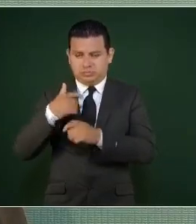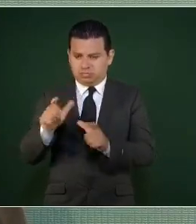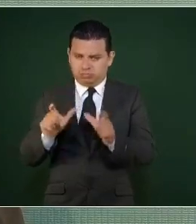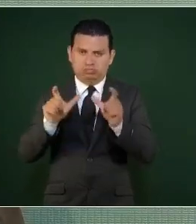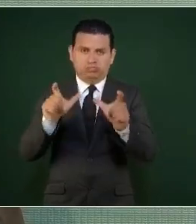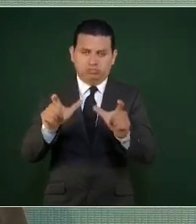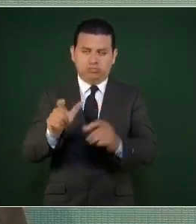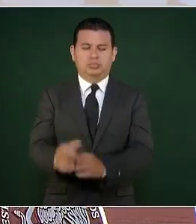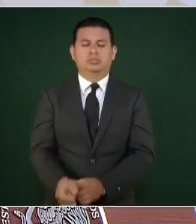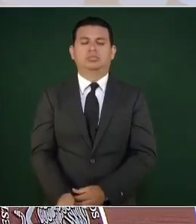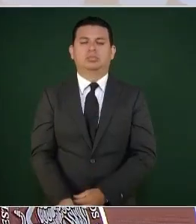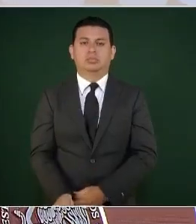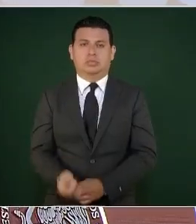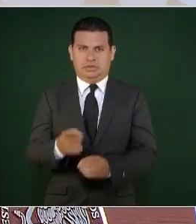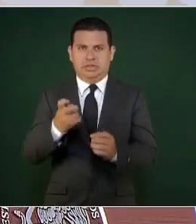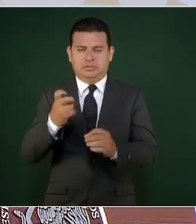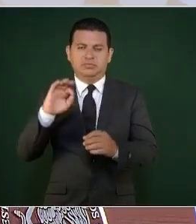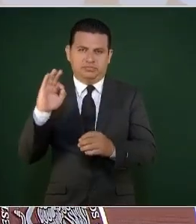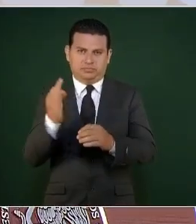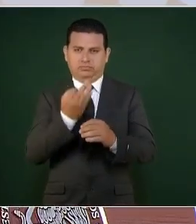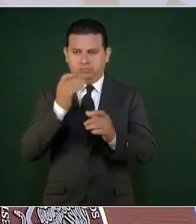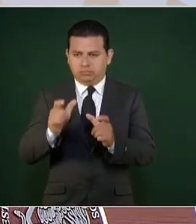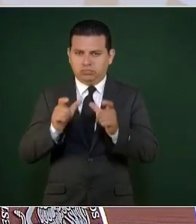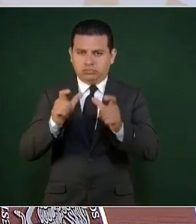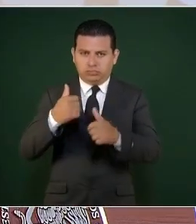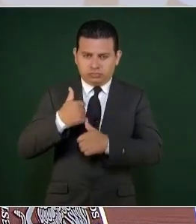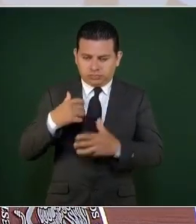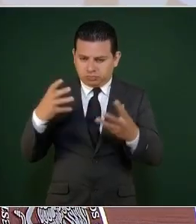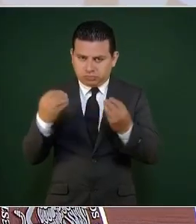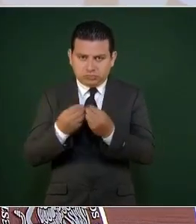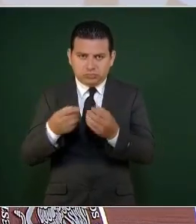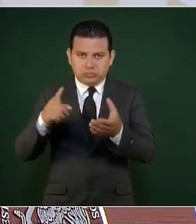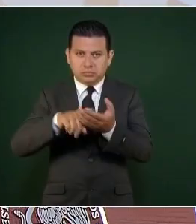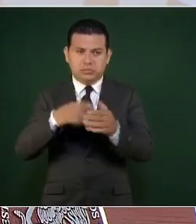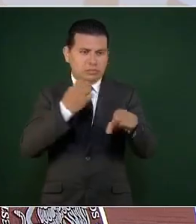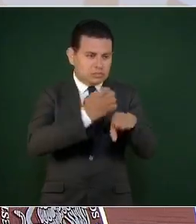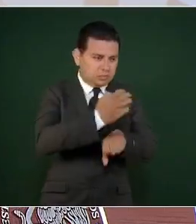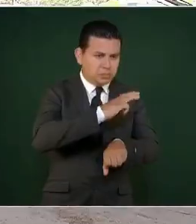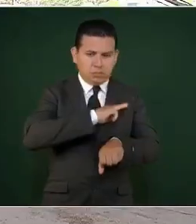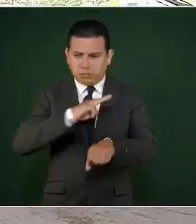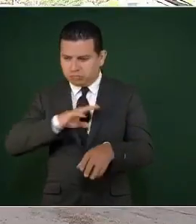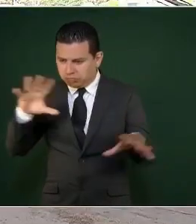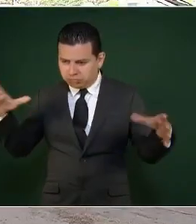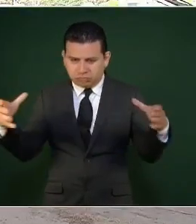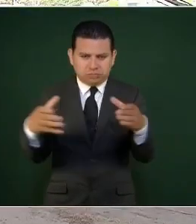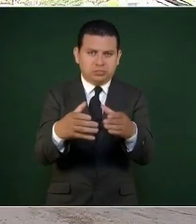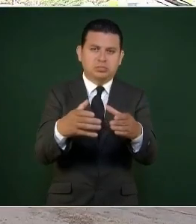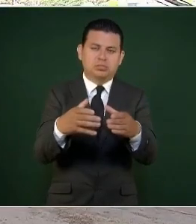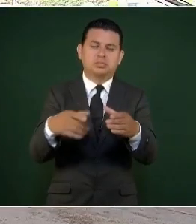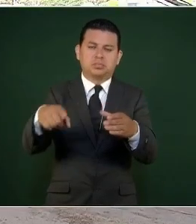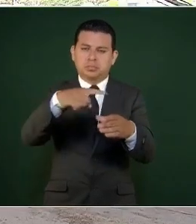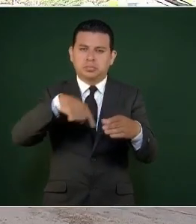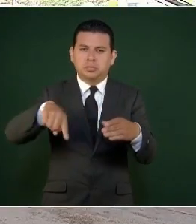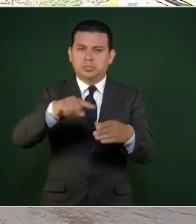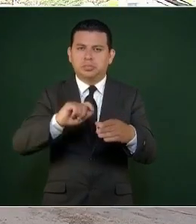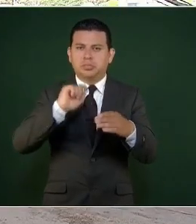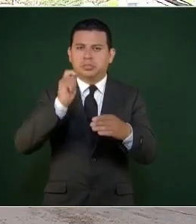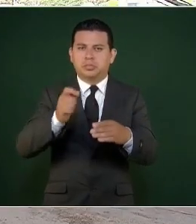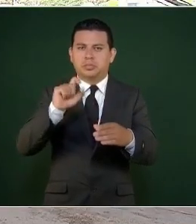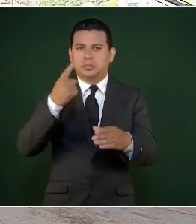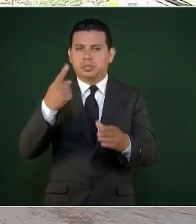seguridad federales que reunidos con las estatales y municipales hacen un total de